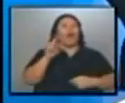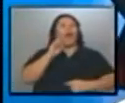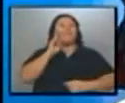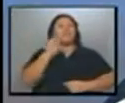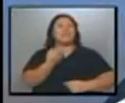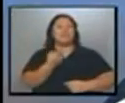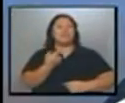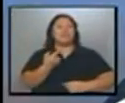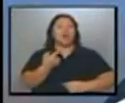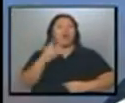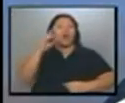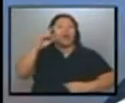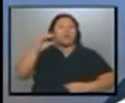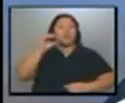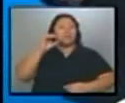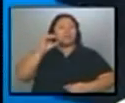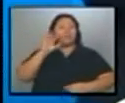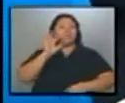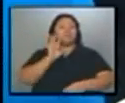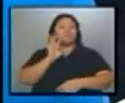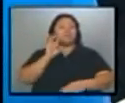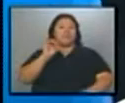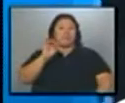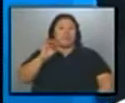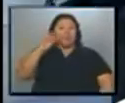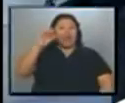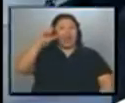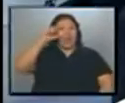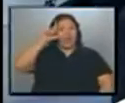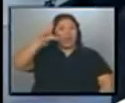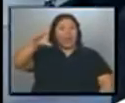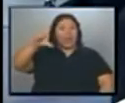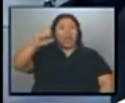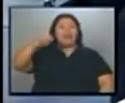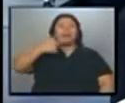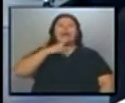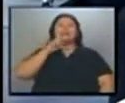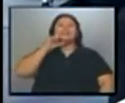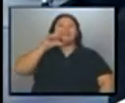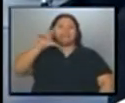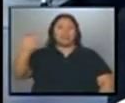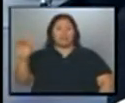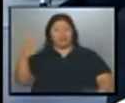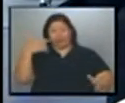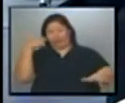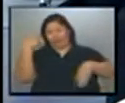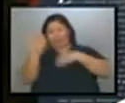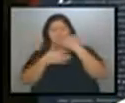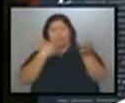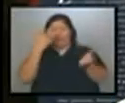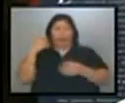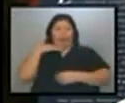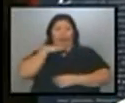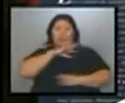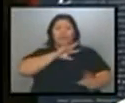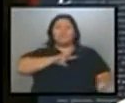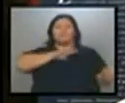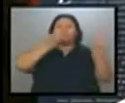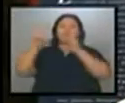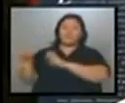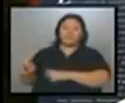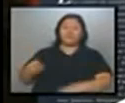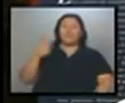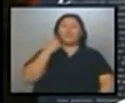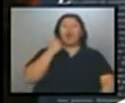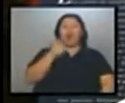No es el mismo apellido. Ah, ok, perfecto. Miren cómo aclaramos todo rápidamente. Qué lío, ¿no? Cacho Castaña, ahí está, dice, hace 3 años que no prendo un pucho y